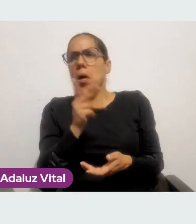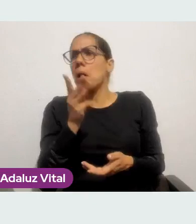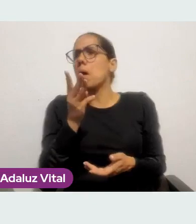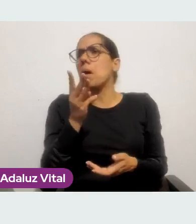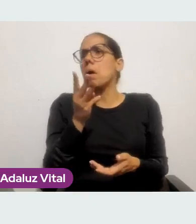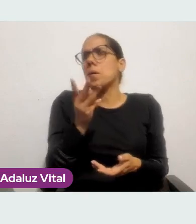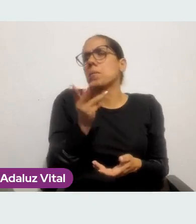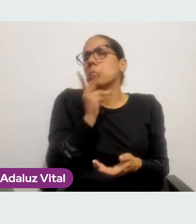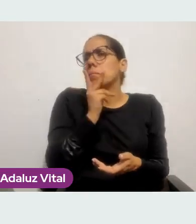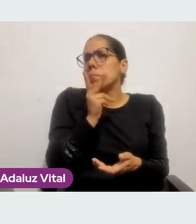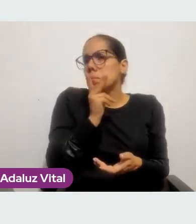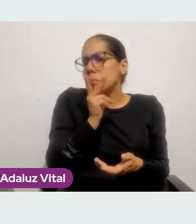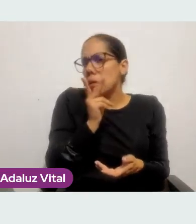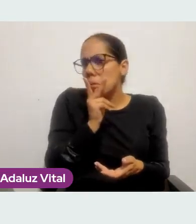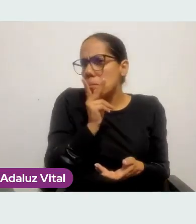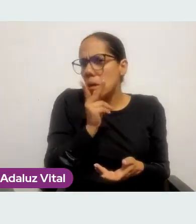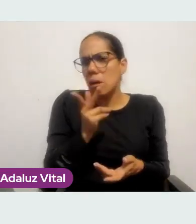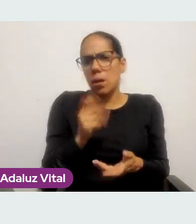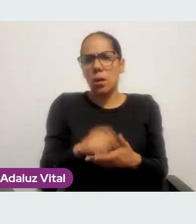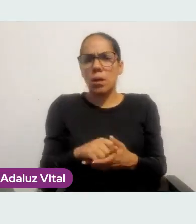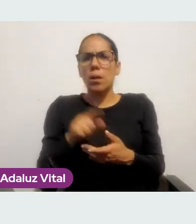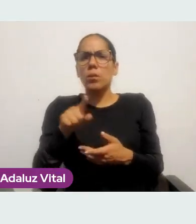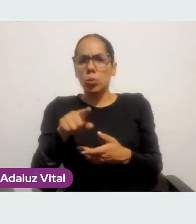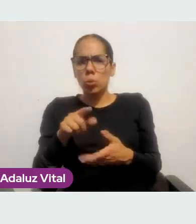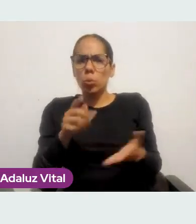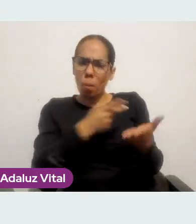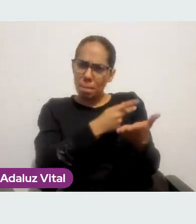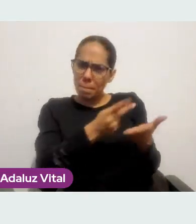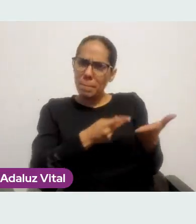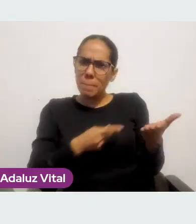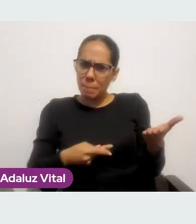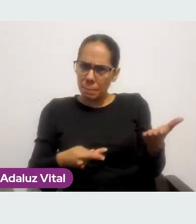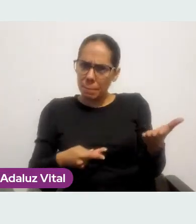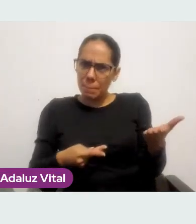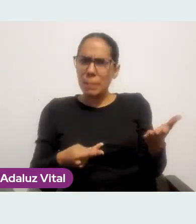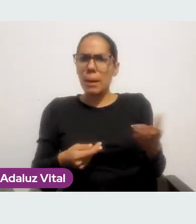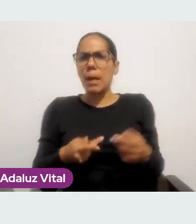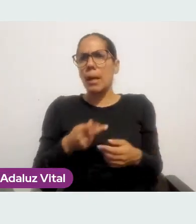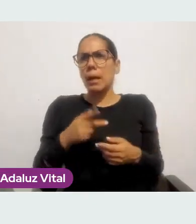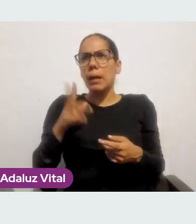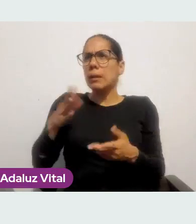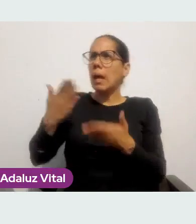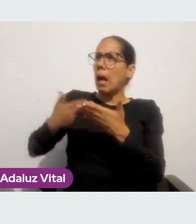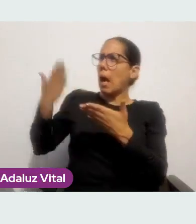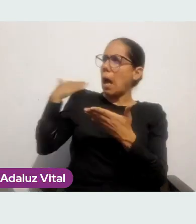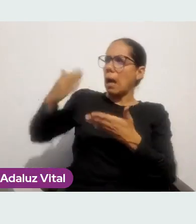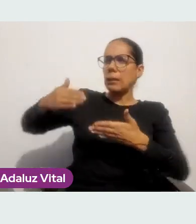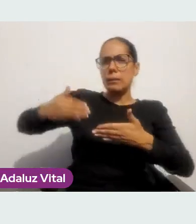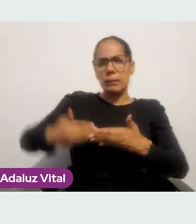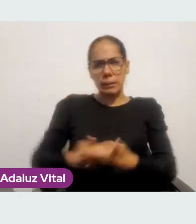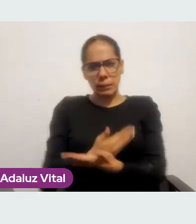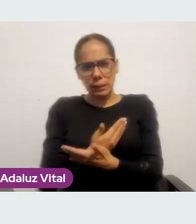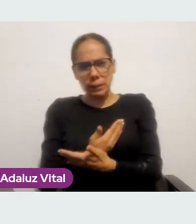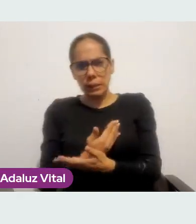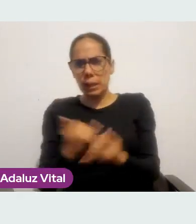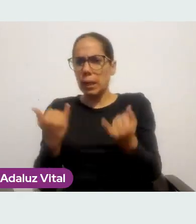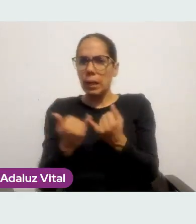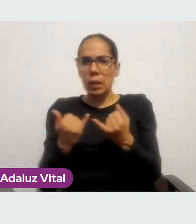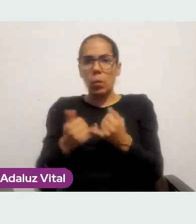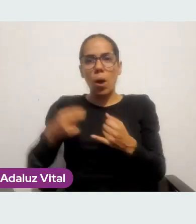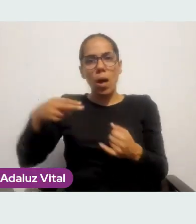Pero además que pregunten qué significa su nombre y por qué se lo pusieron, ¿no? Y